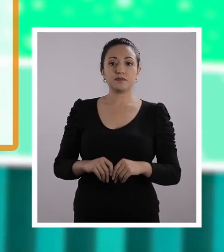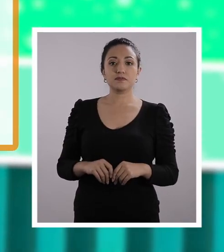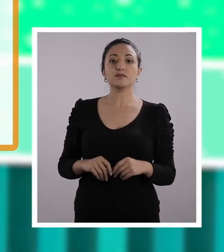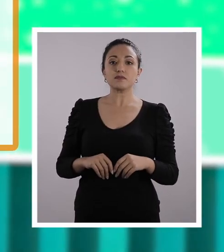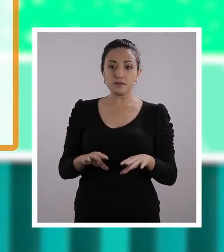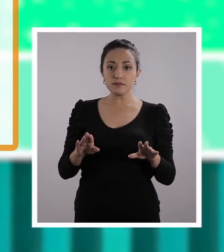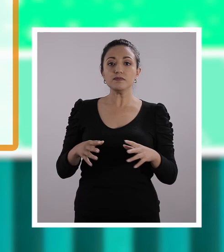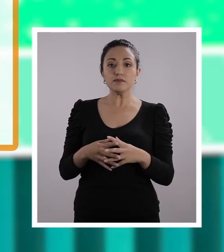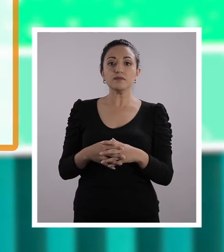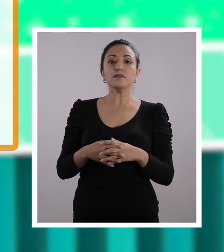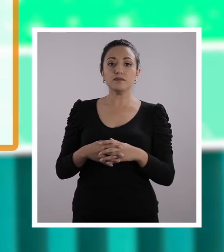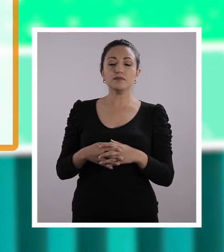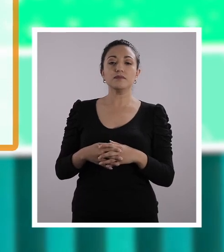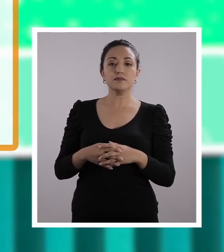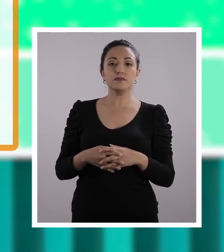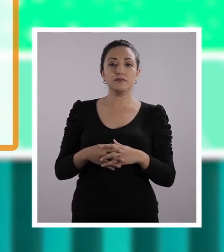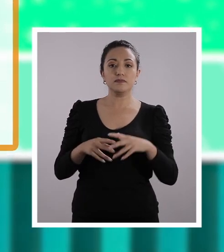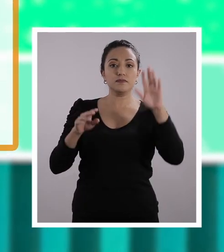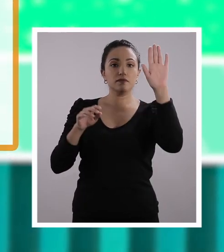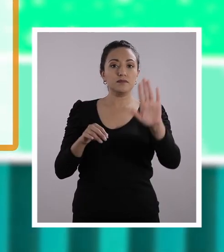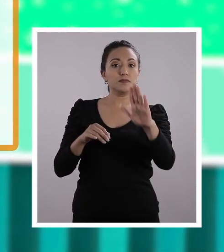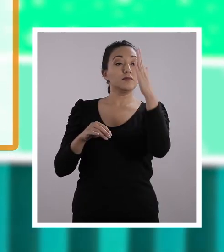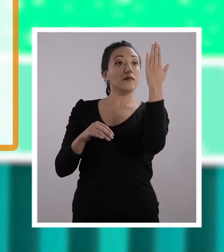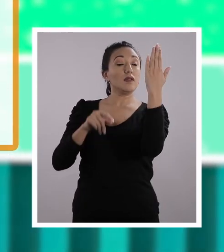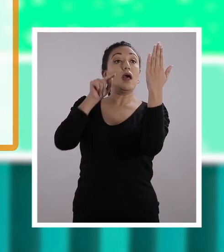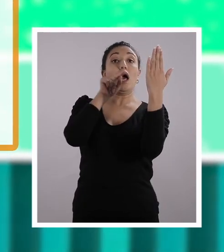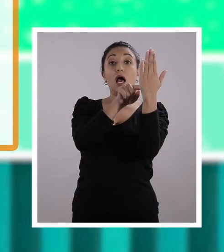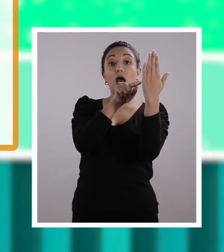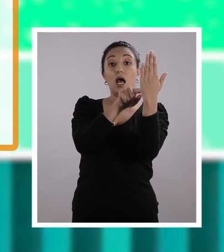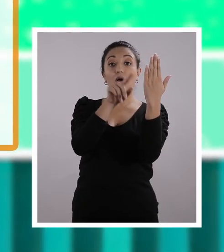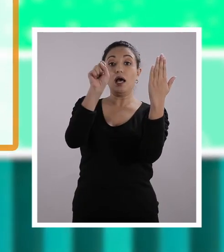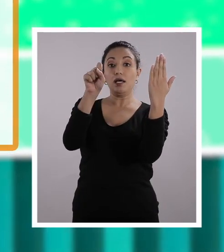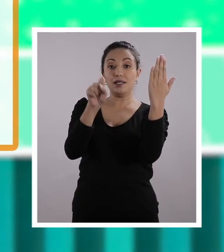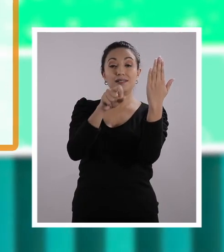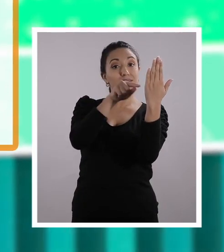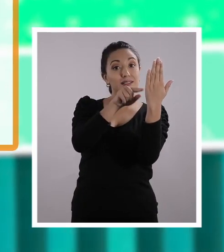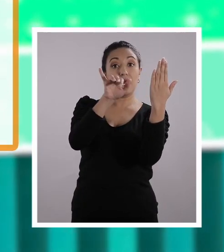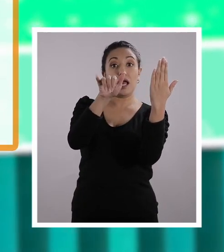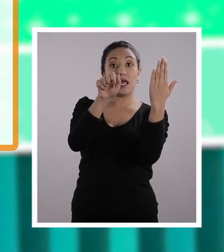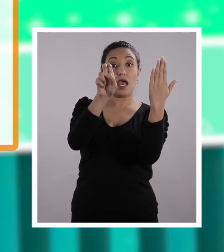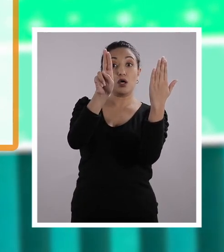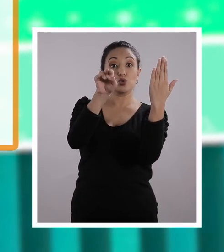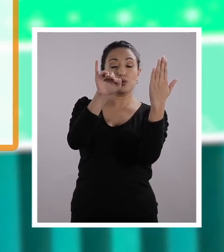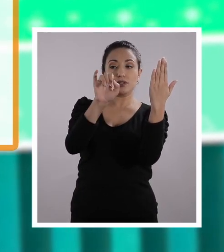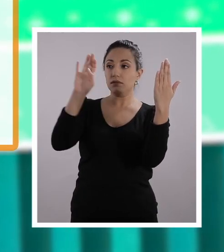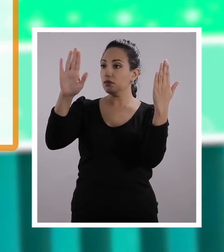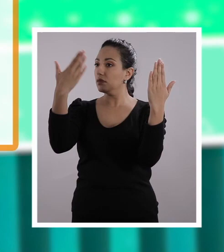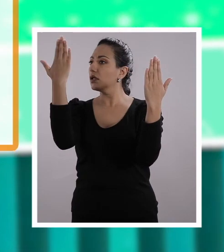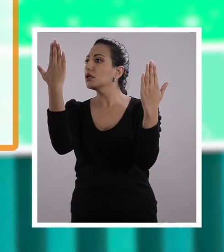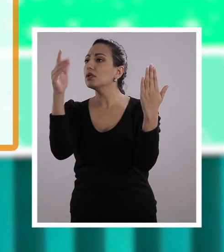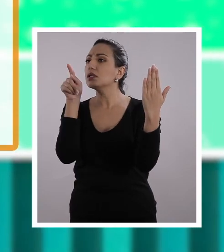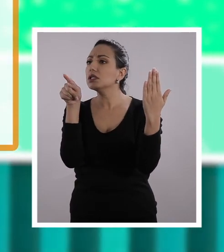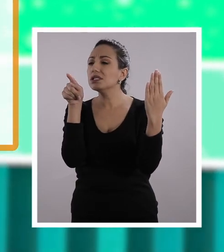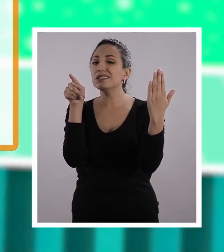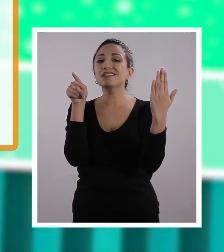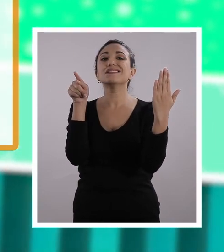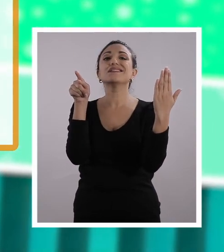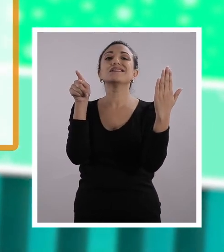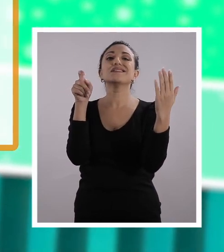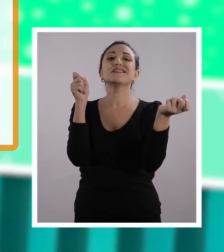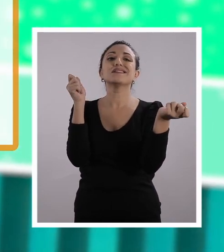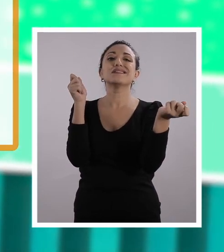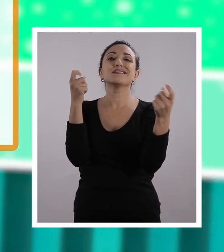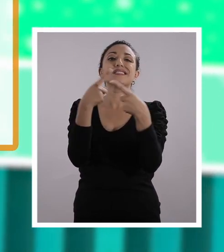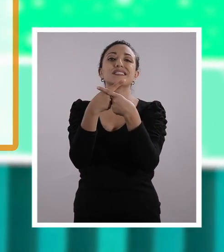vamos a ver levantamos esta y encontramos a el parque nacional yasuní levantamos estar acá y